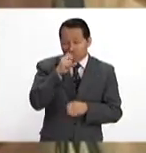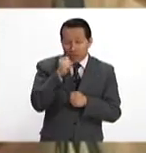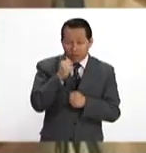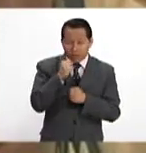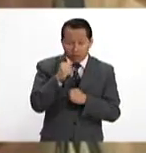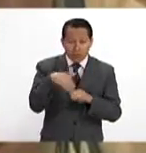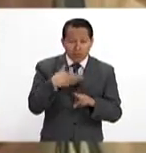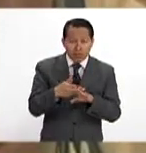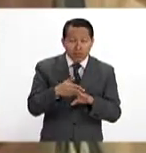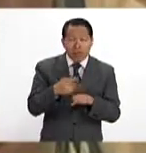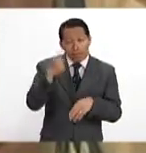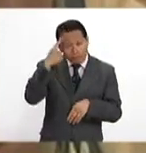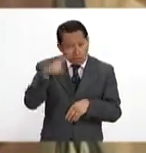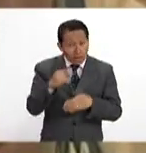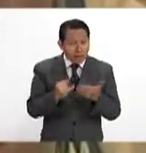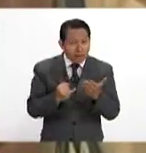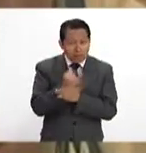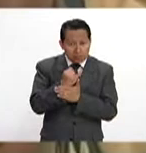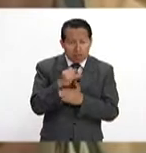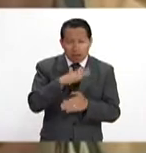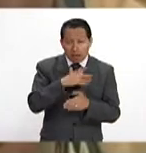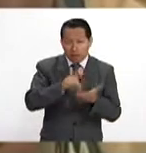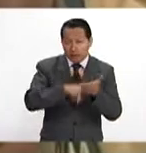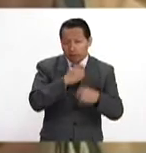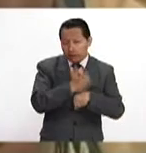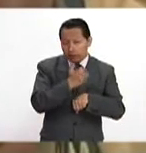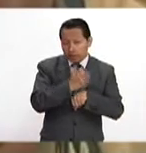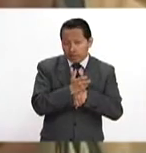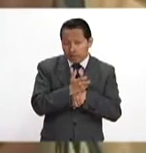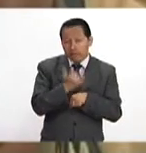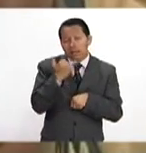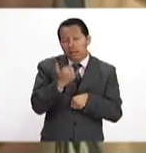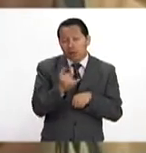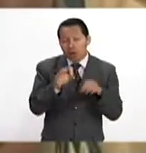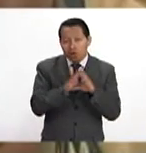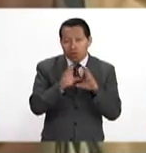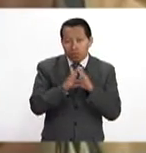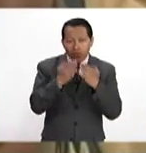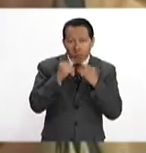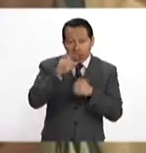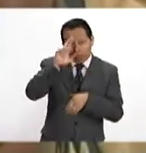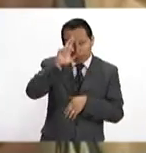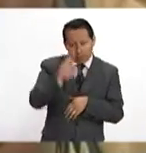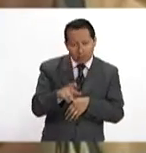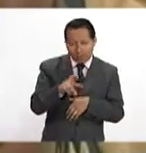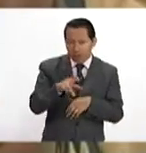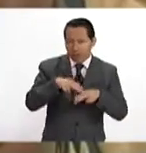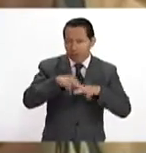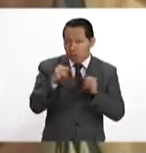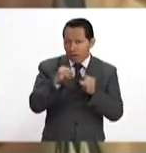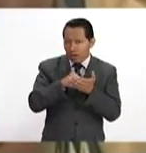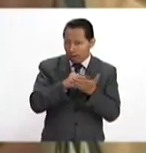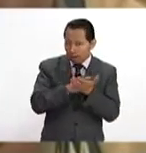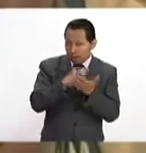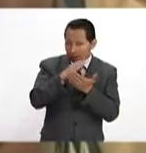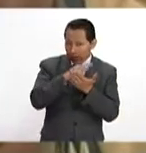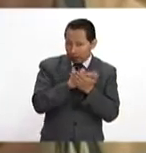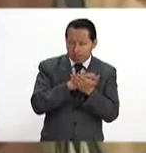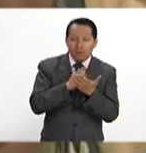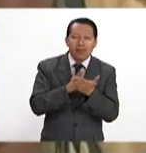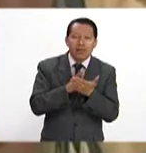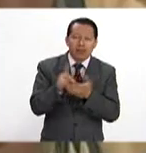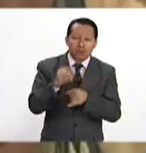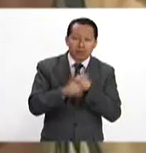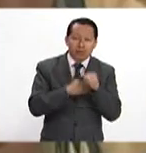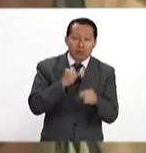absoluta en la toma de decisiones en los Estados Unidos y como no respetan ningún criterio, ningún principio elemental del derecho